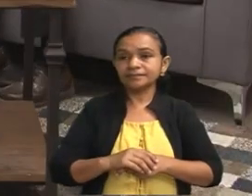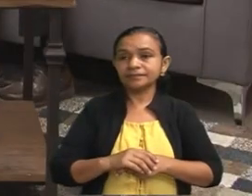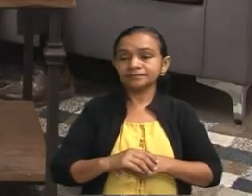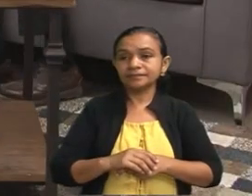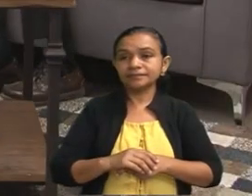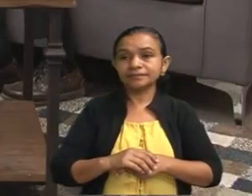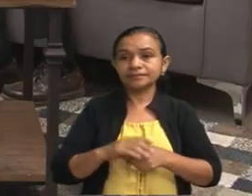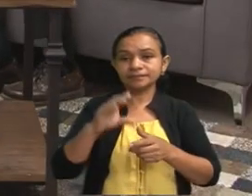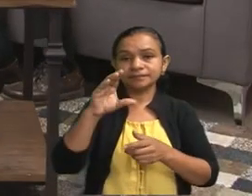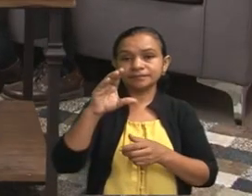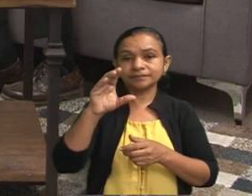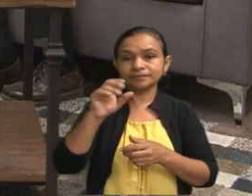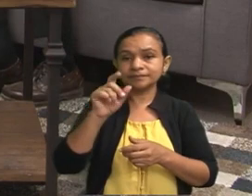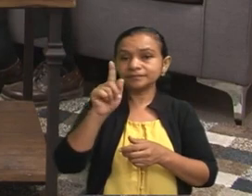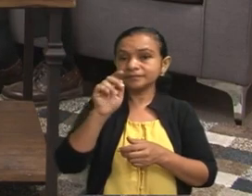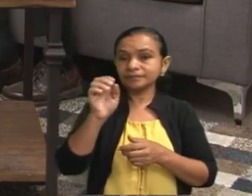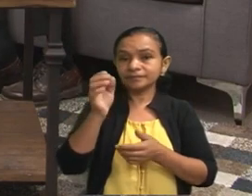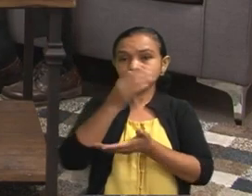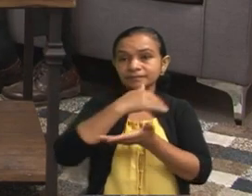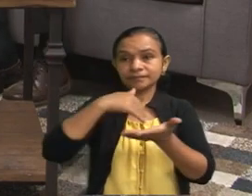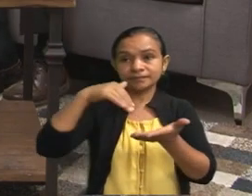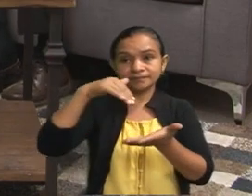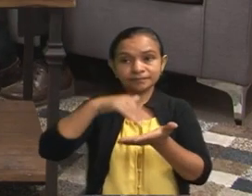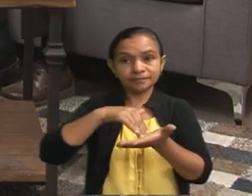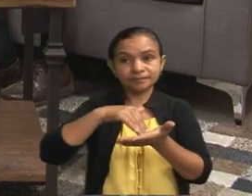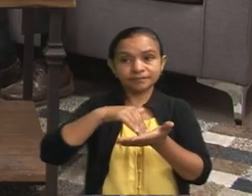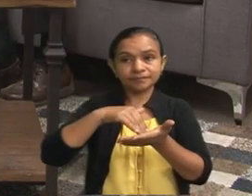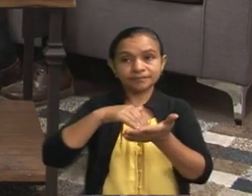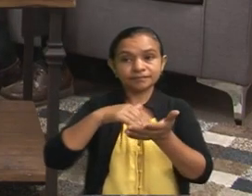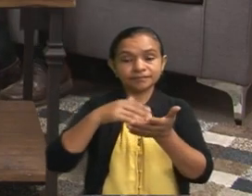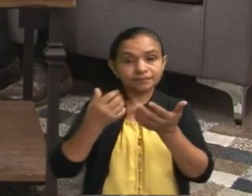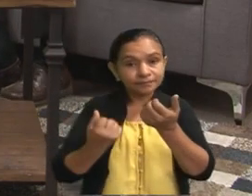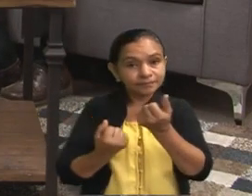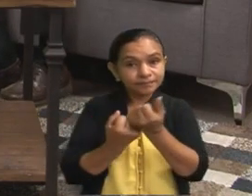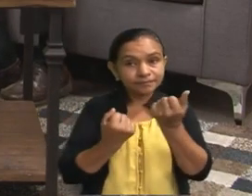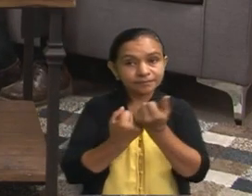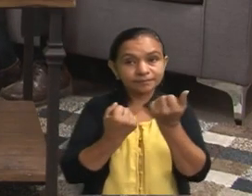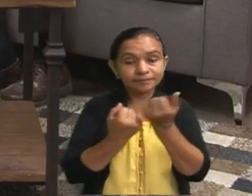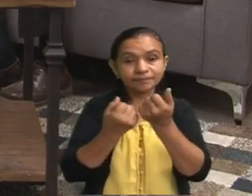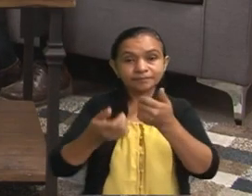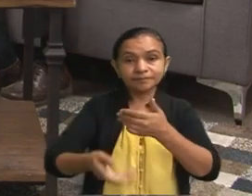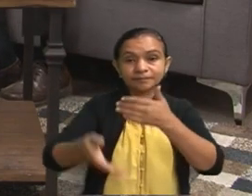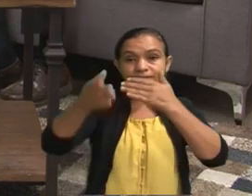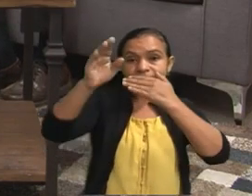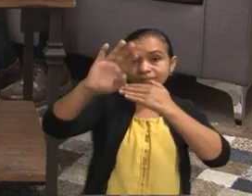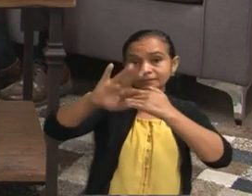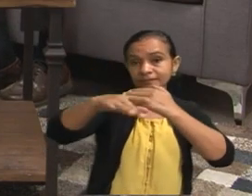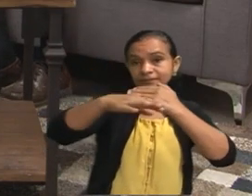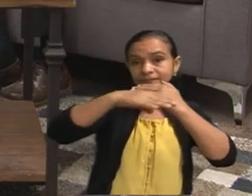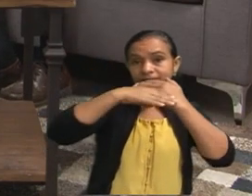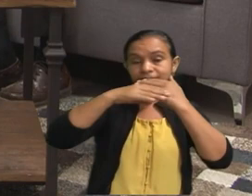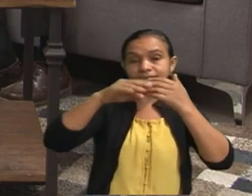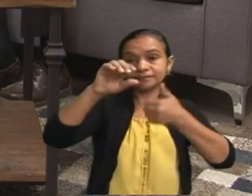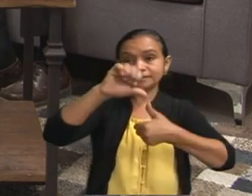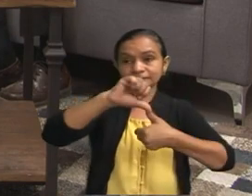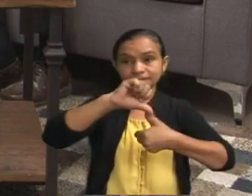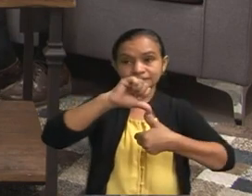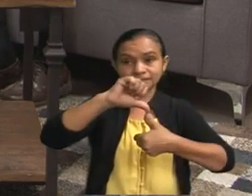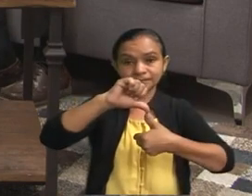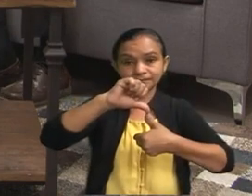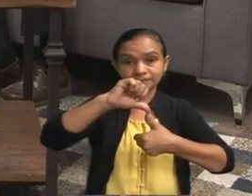Bueno, el CATAC significa Centro de Asesoramiento de Tsunami para América Central,